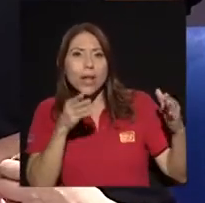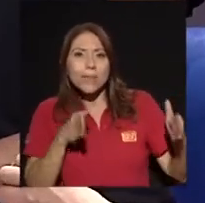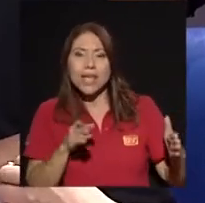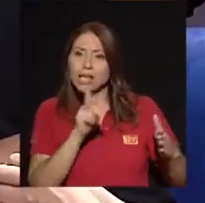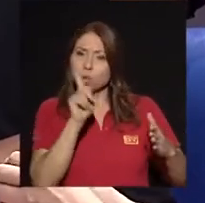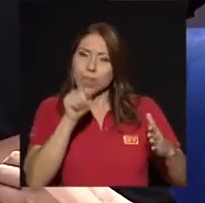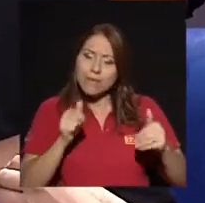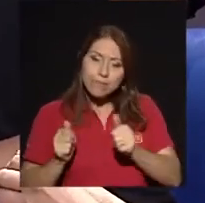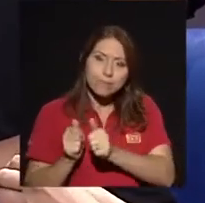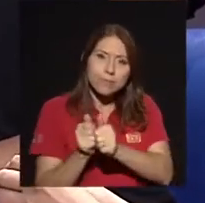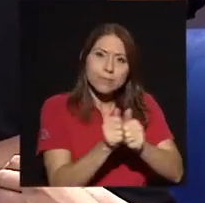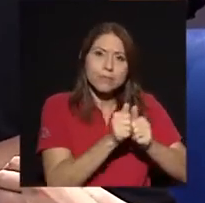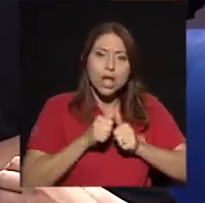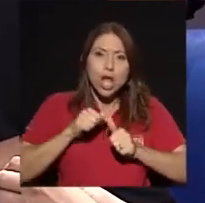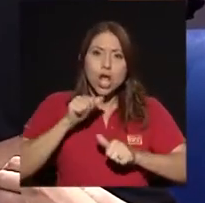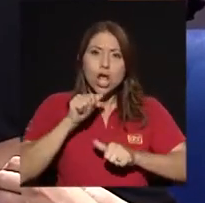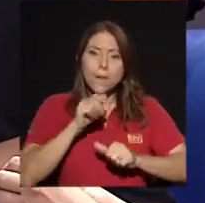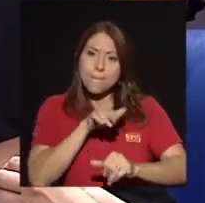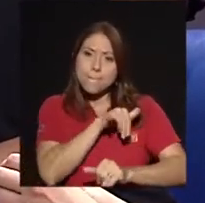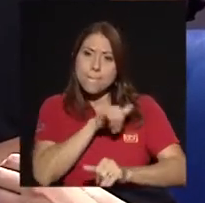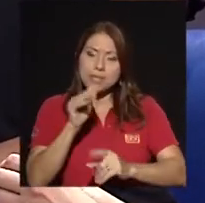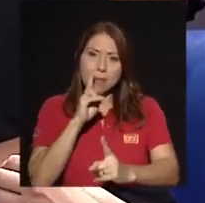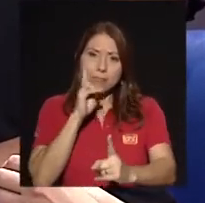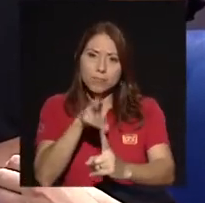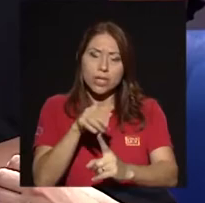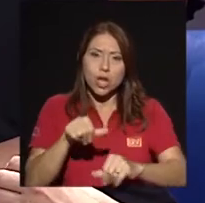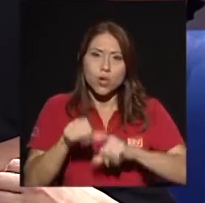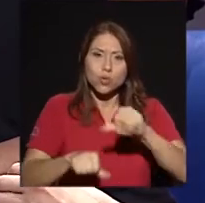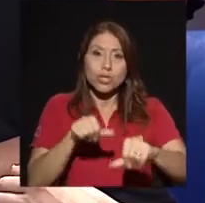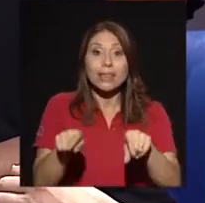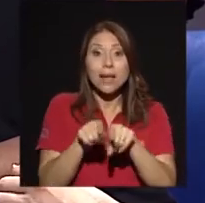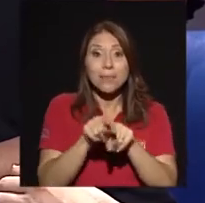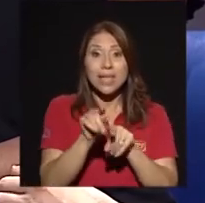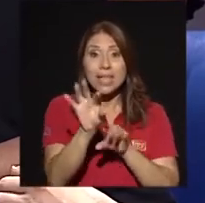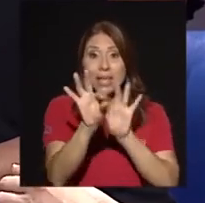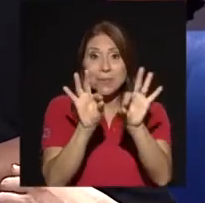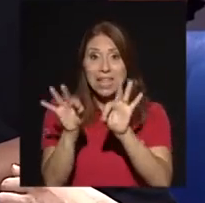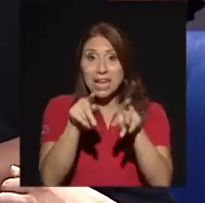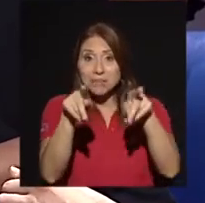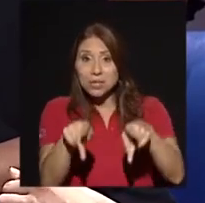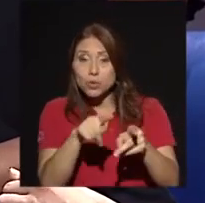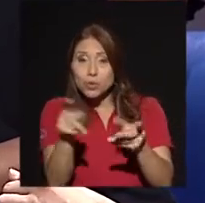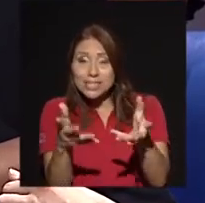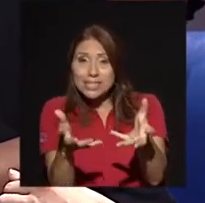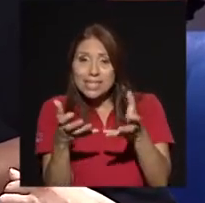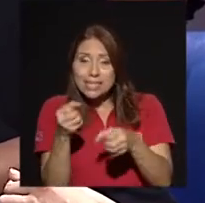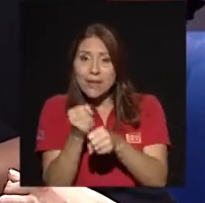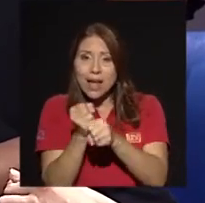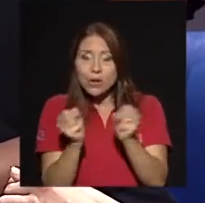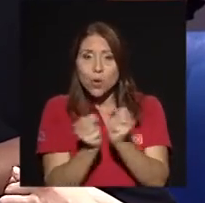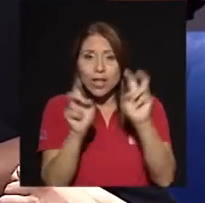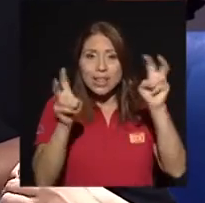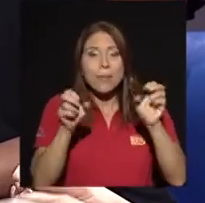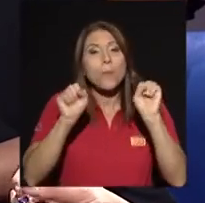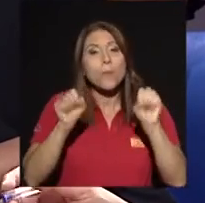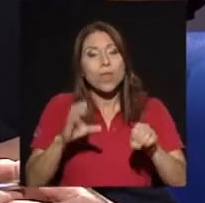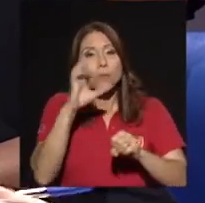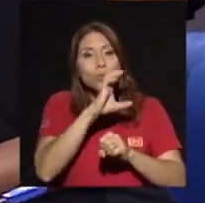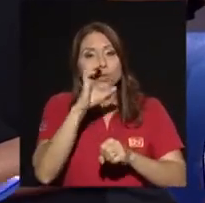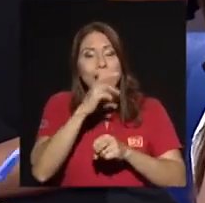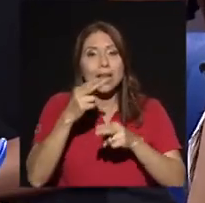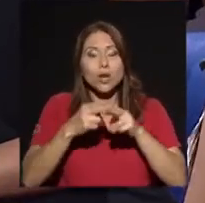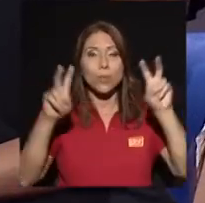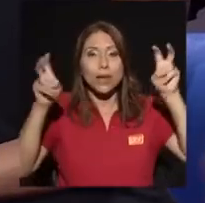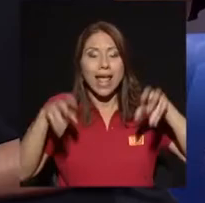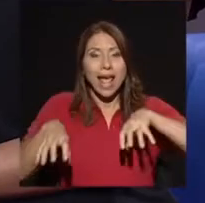de una lucha común. Y bueno, también invitar a las personas que si tienen deseos de trabajar en este tema, pueden buscarnos como Acción Respeto